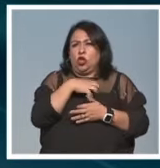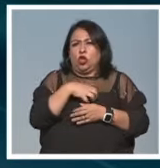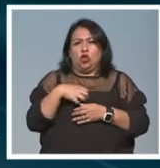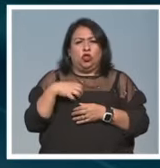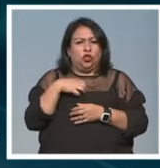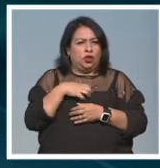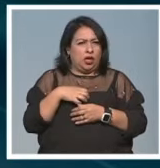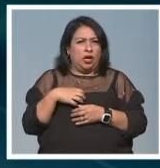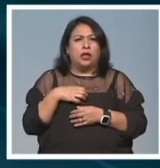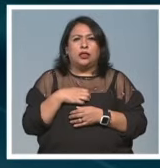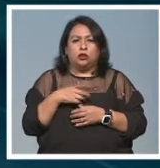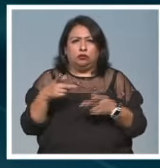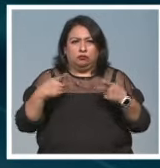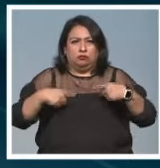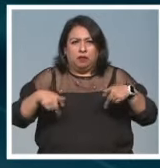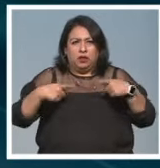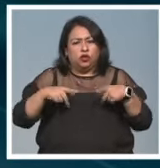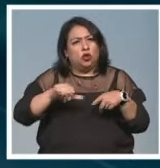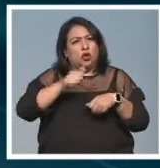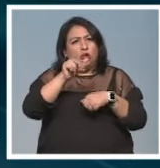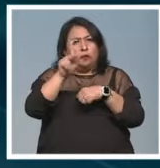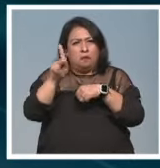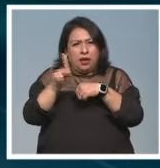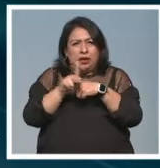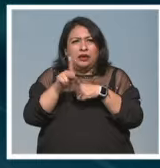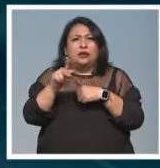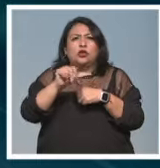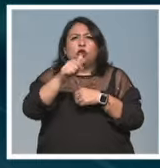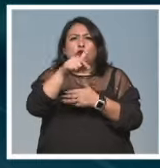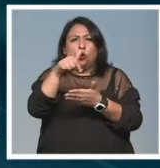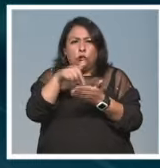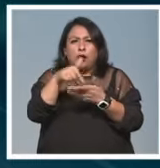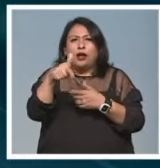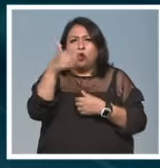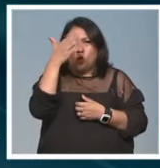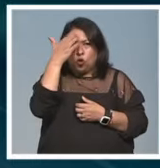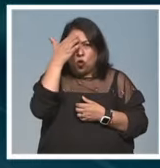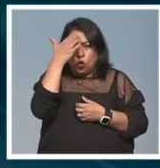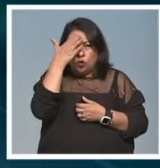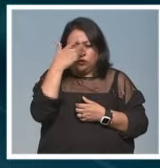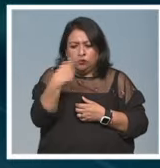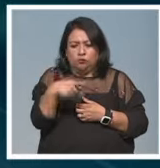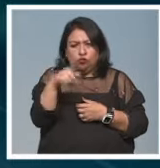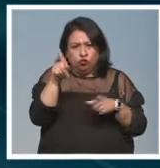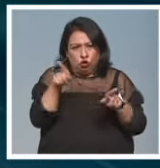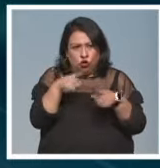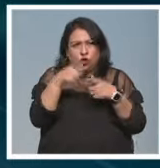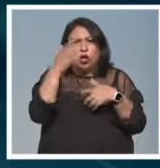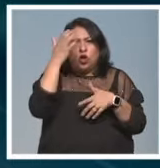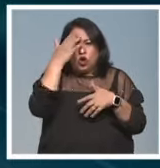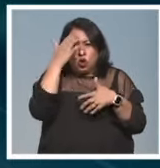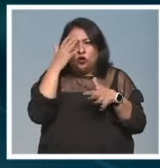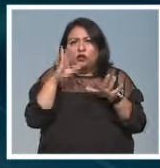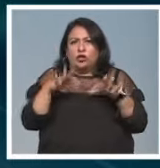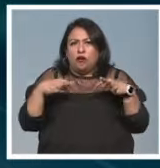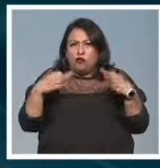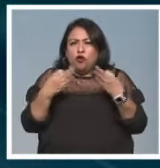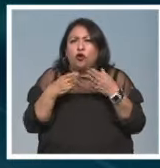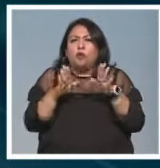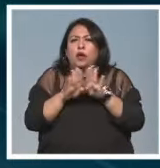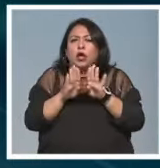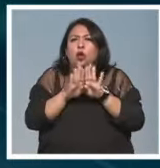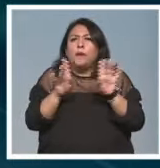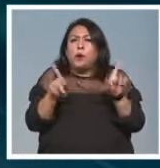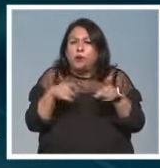que gente de otros países, gente de otros lugares conozca nuestra música, conozca nuestra forma de hacer la